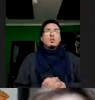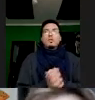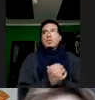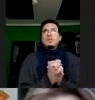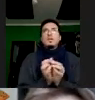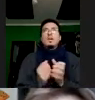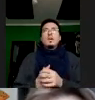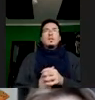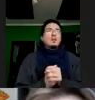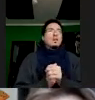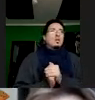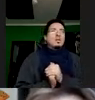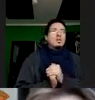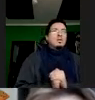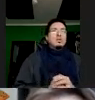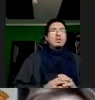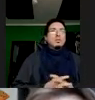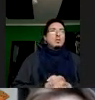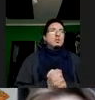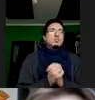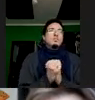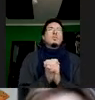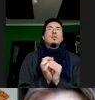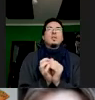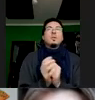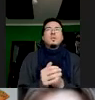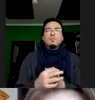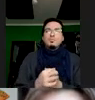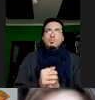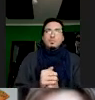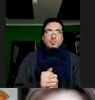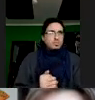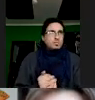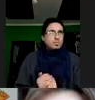planos de cortes? Sí, no, lo repito, ahí usted me dice.